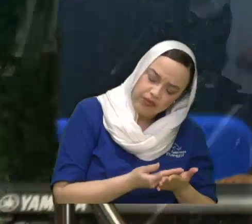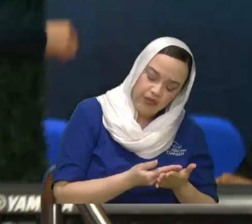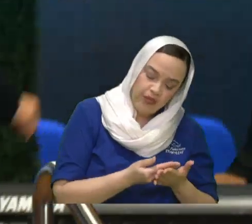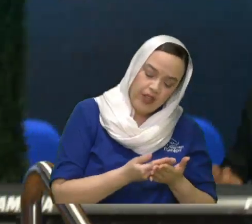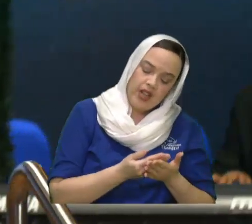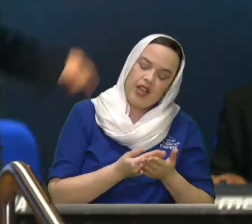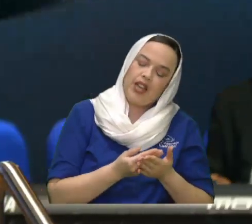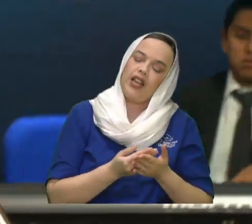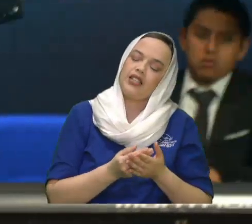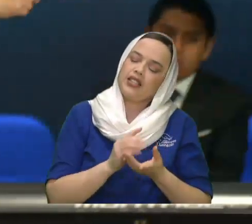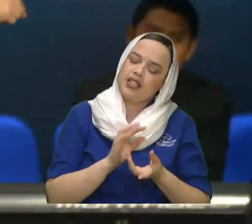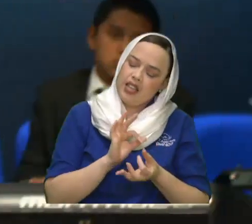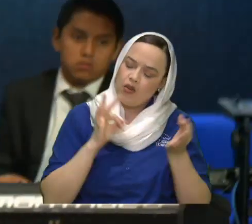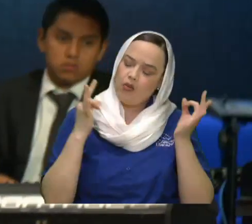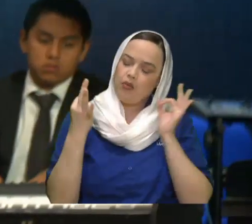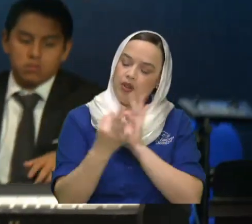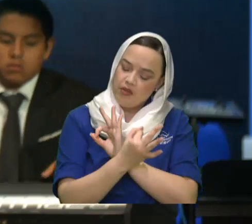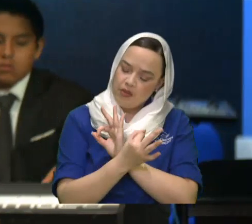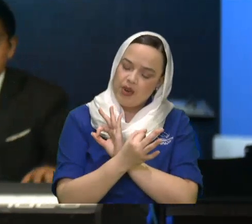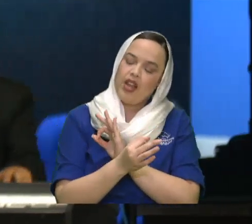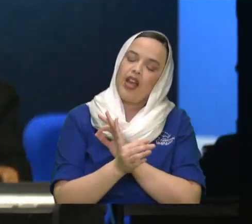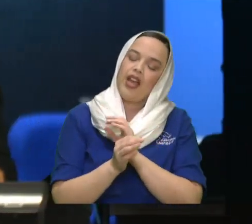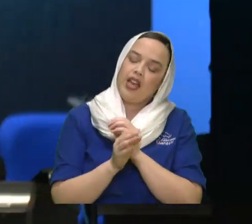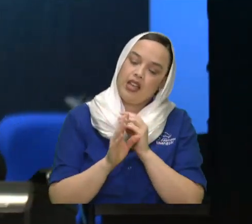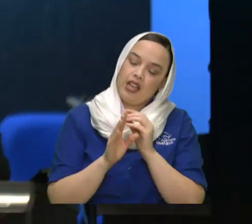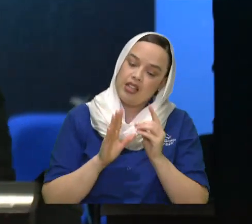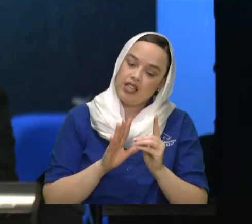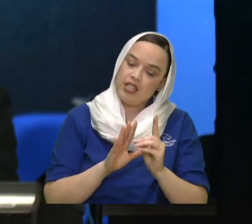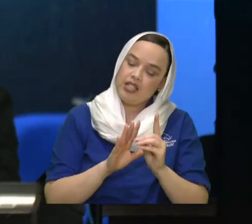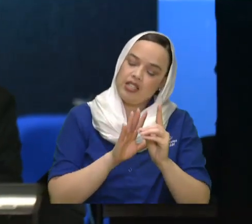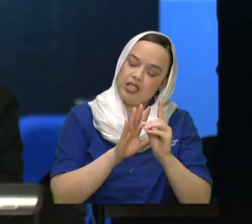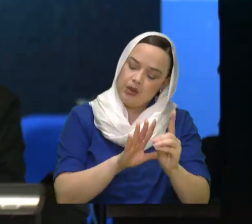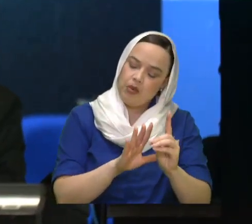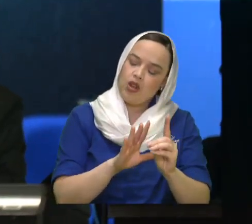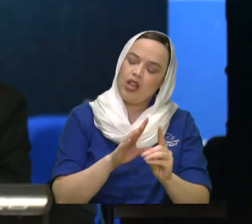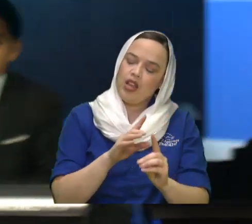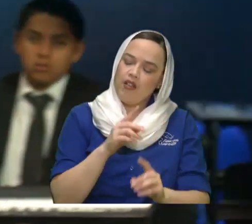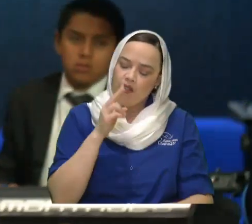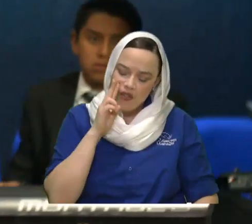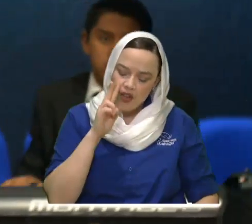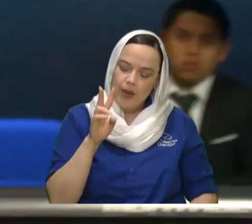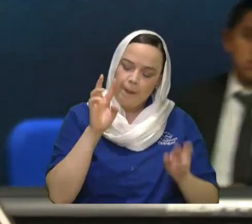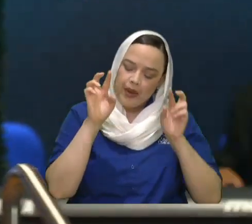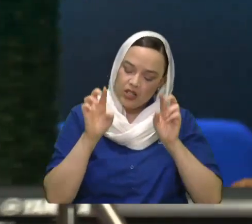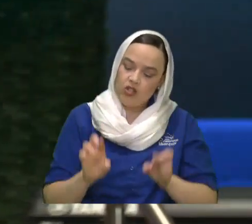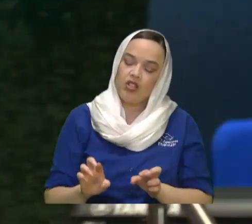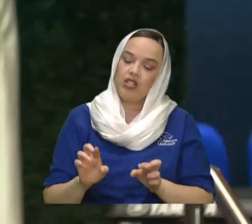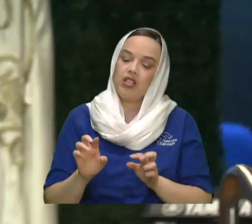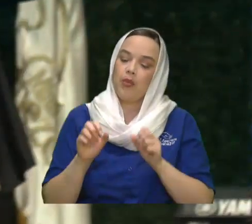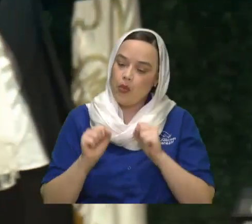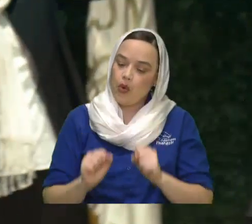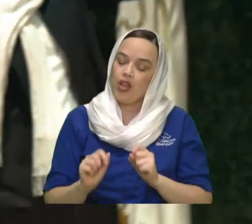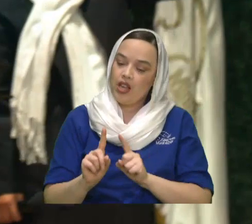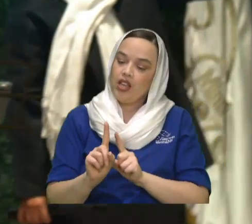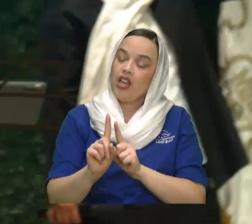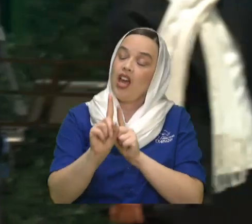discípulos que encuentren dentro de este pueblo tutores nuestro señor que puedan guiarlos